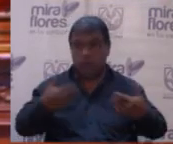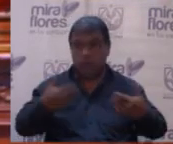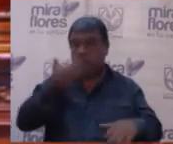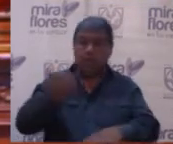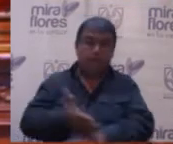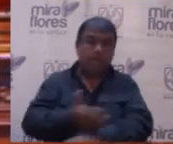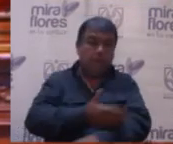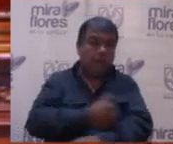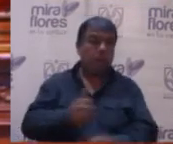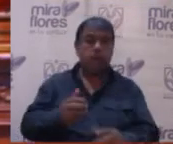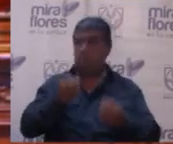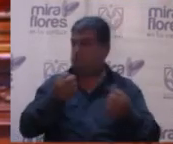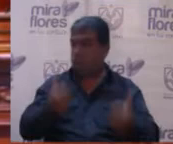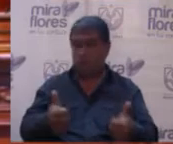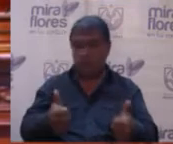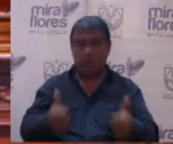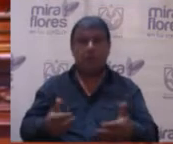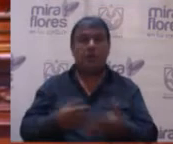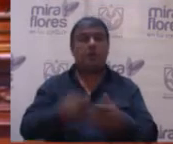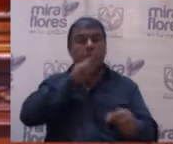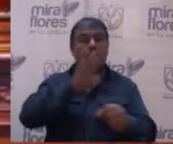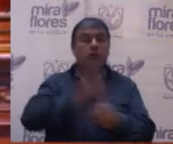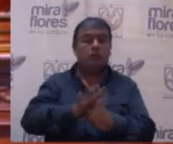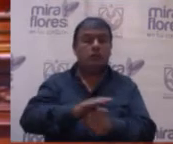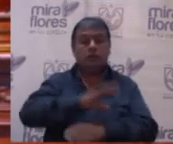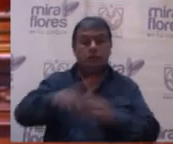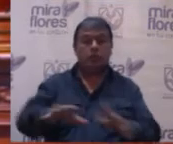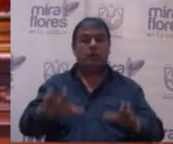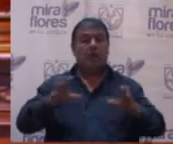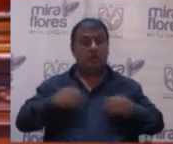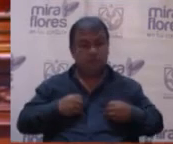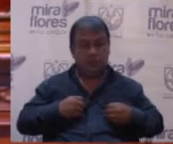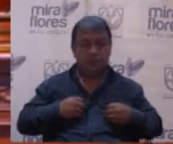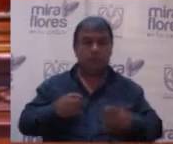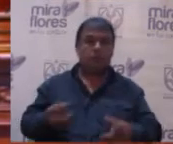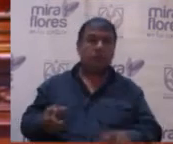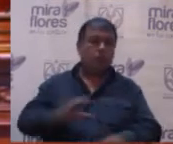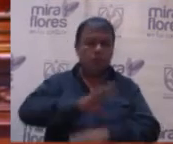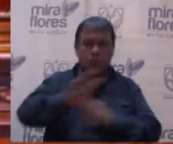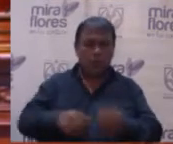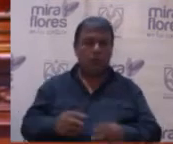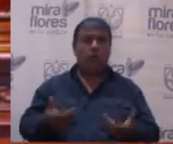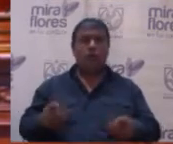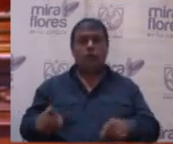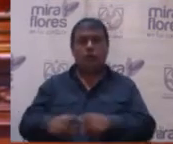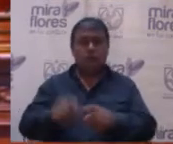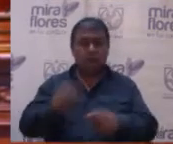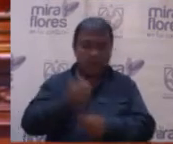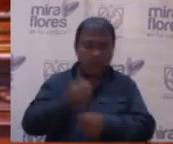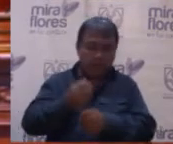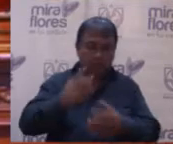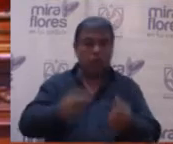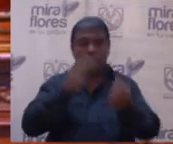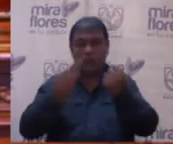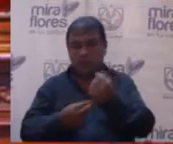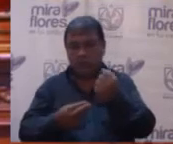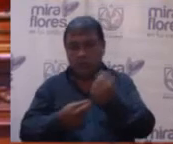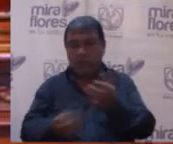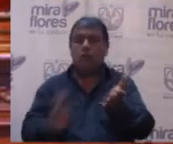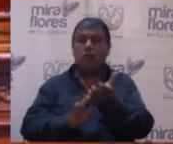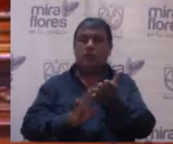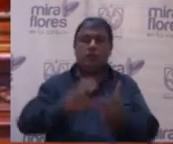vez más, en buena hora. Creo que ese es el compromiso que todos hemos asumido, todos los miembros del CCLD, los funcionarios, los regidores